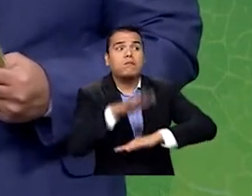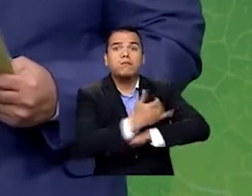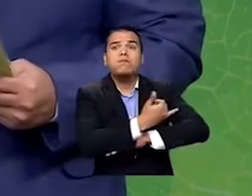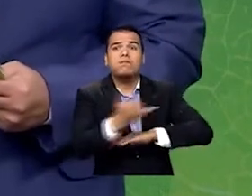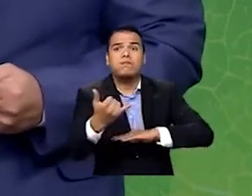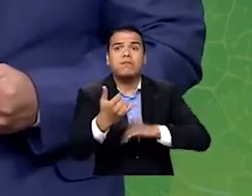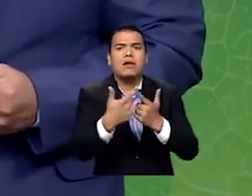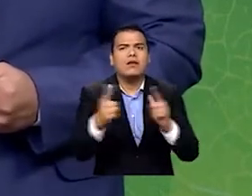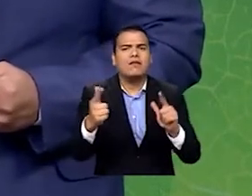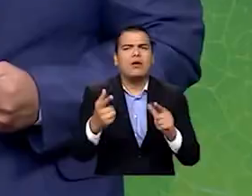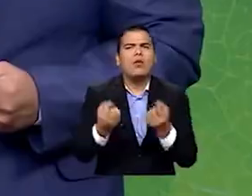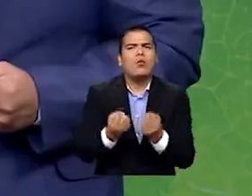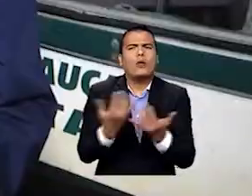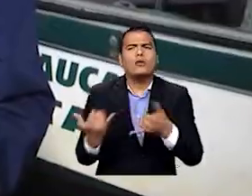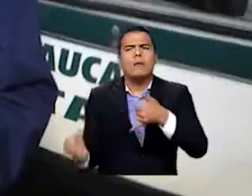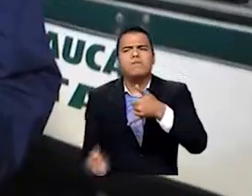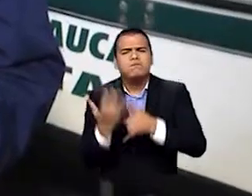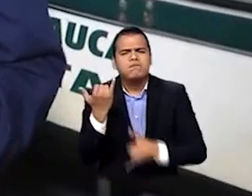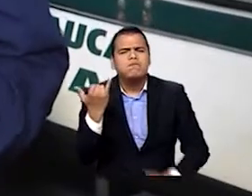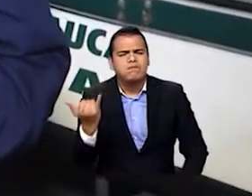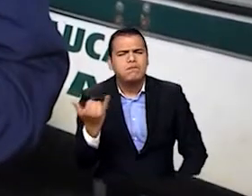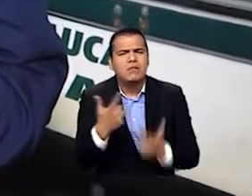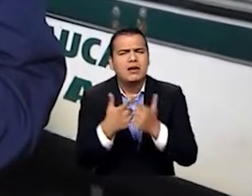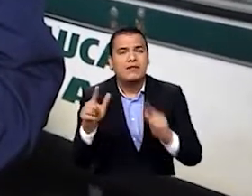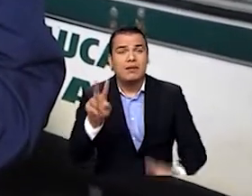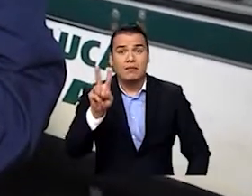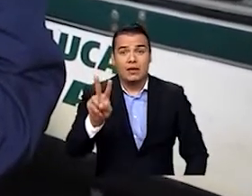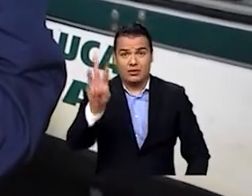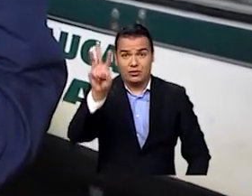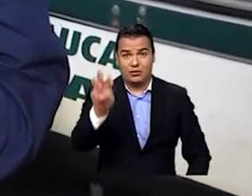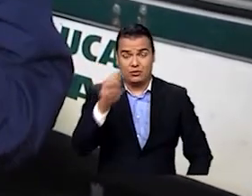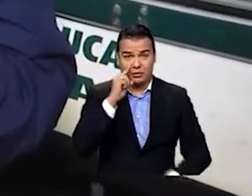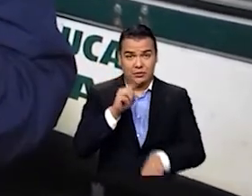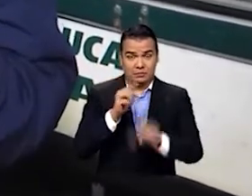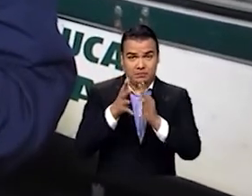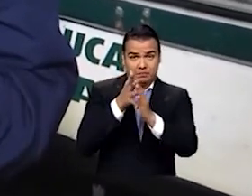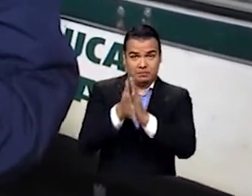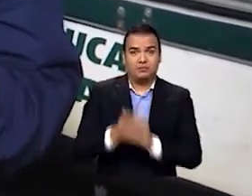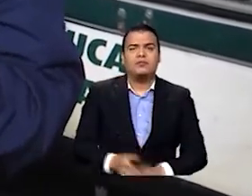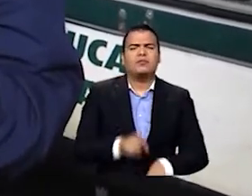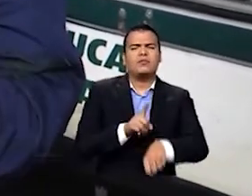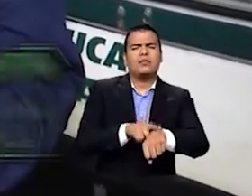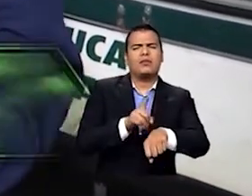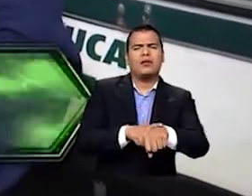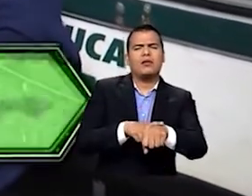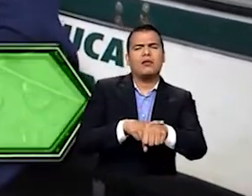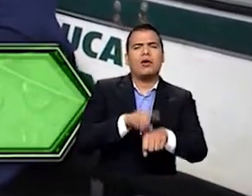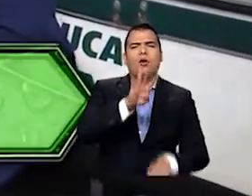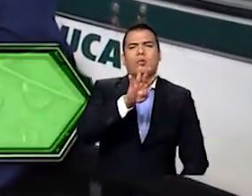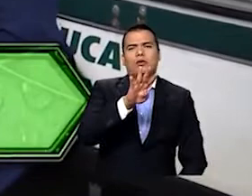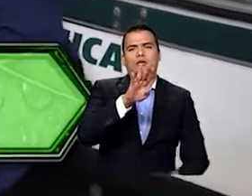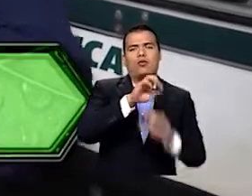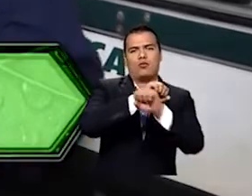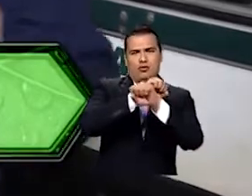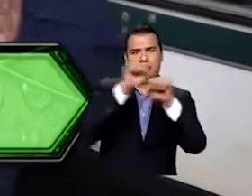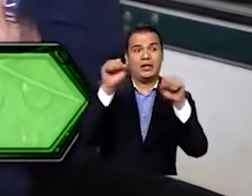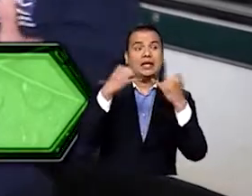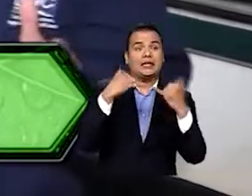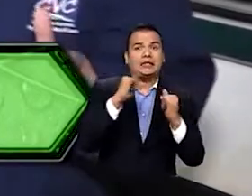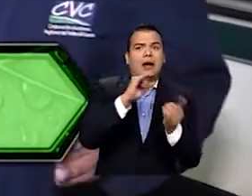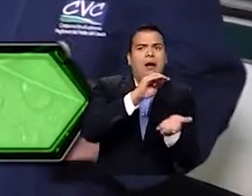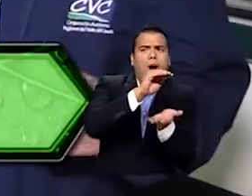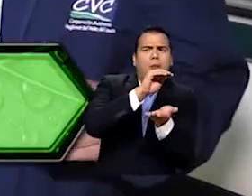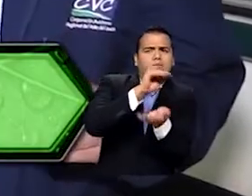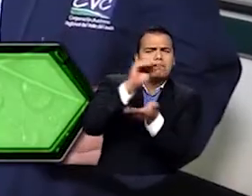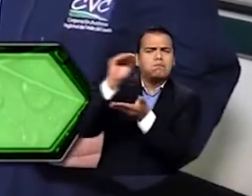Pacífico. Veamos la nota. Son las 4 de la mañana y a esta hora finaliza el cargue definitivo de